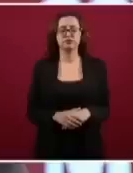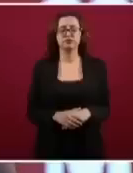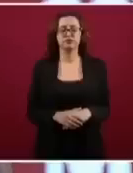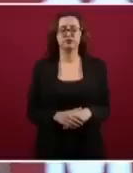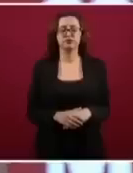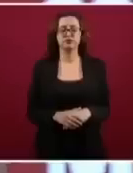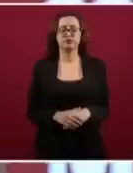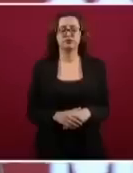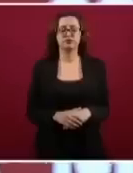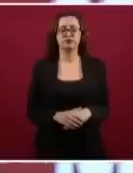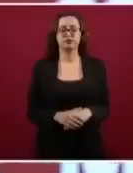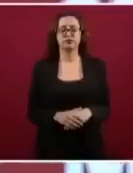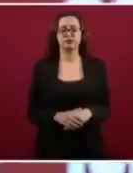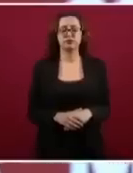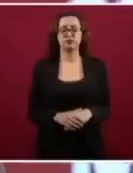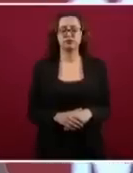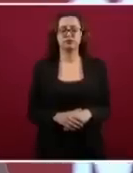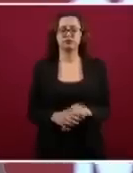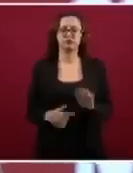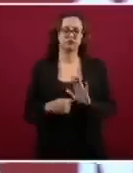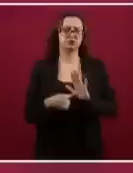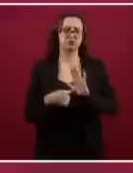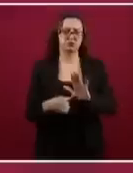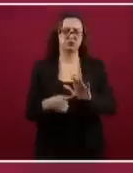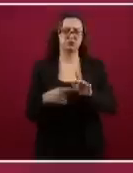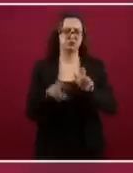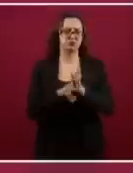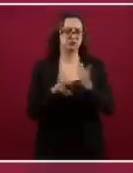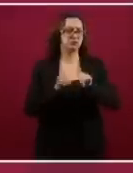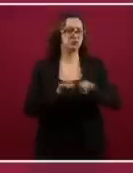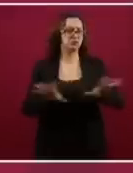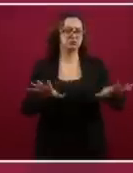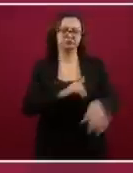que se publicó en la prensa